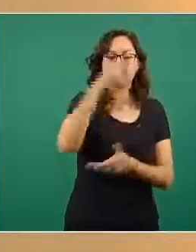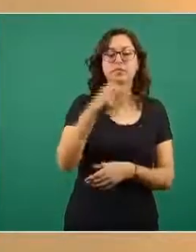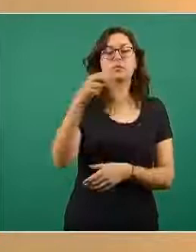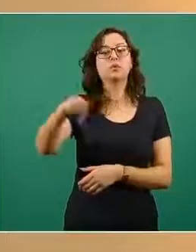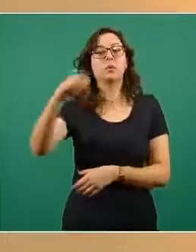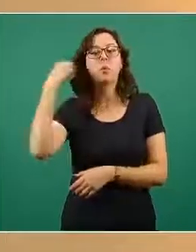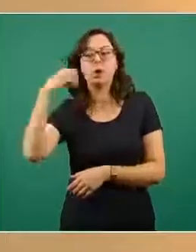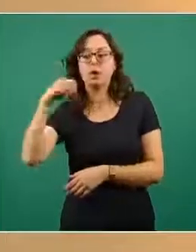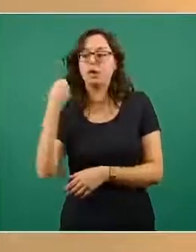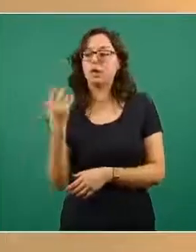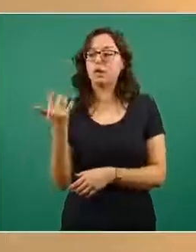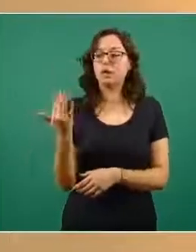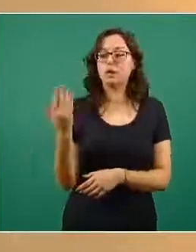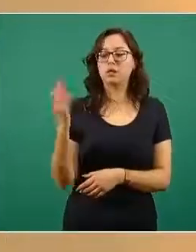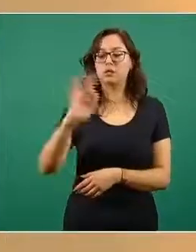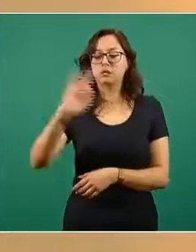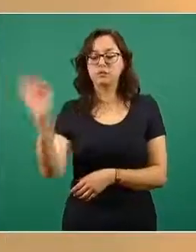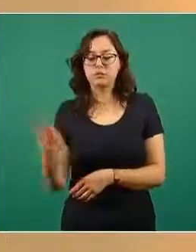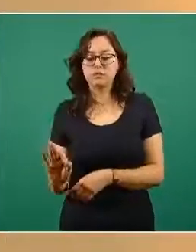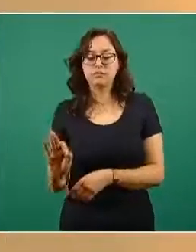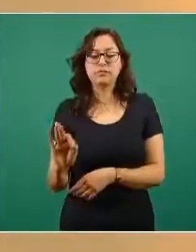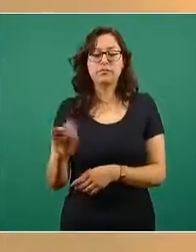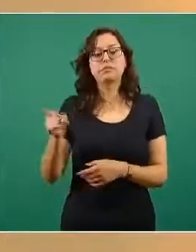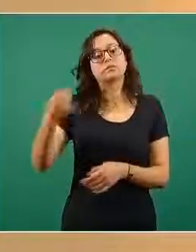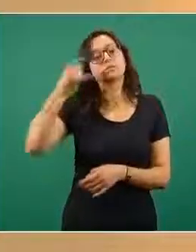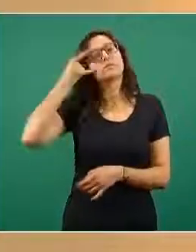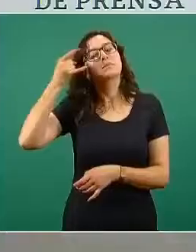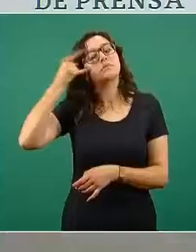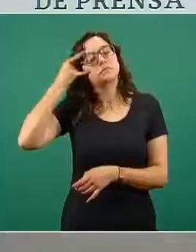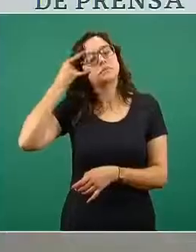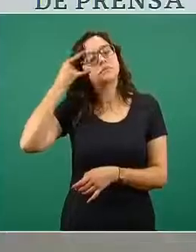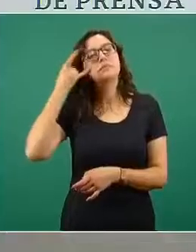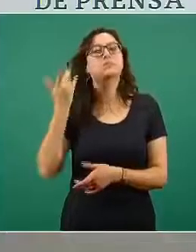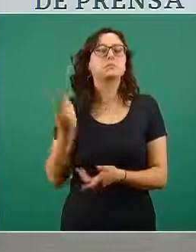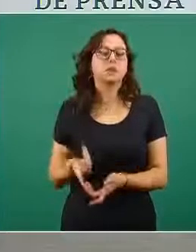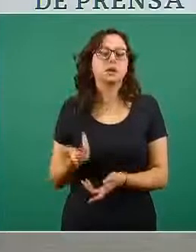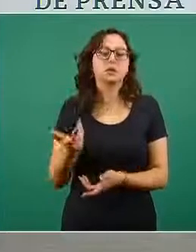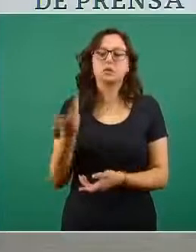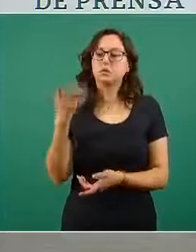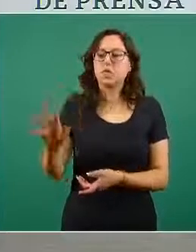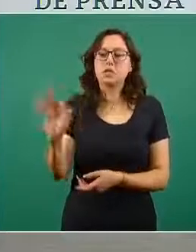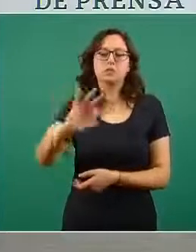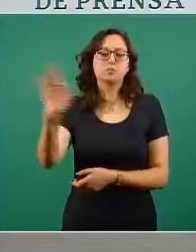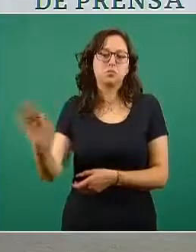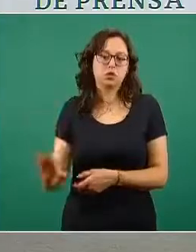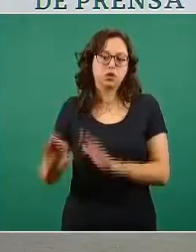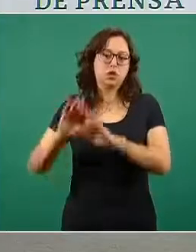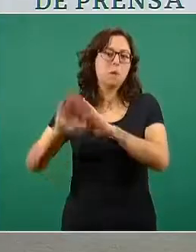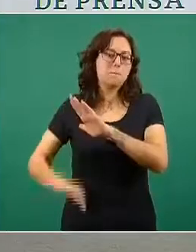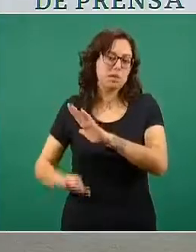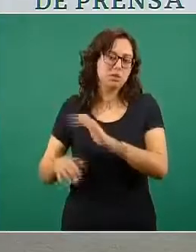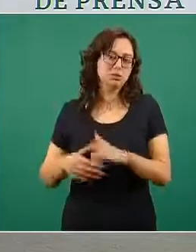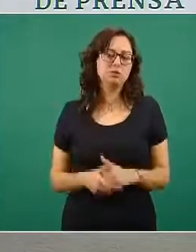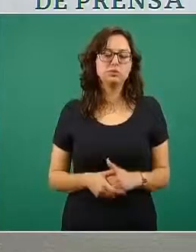Oaxaca tiene el 50% y el estado de Campeche tiene menos del 10% en su ocupación. Todo esto en